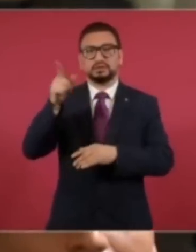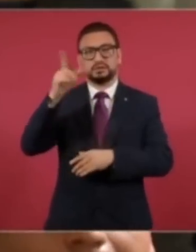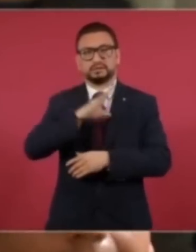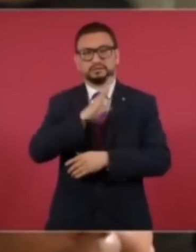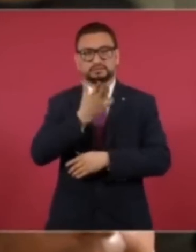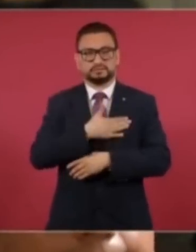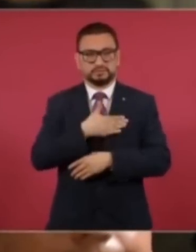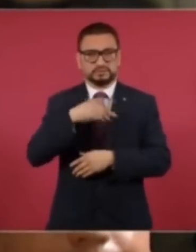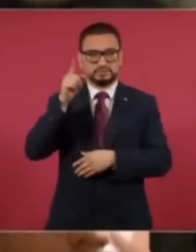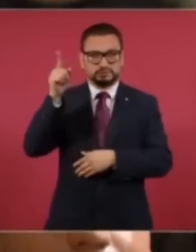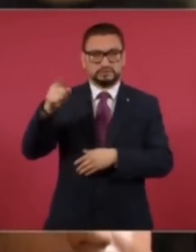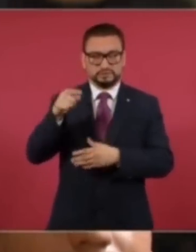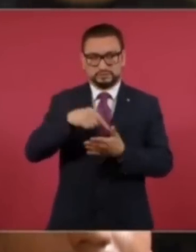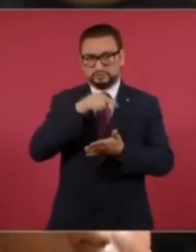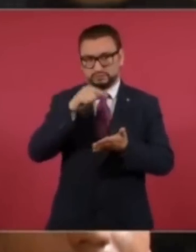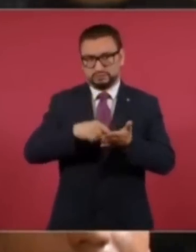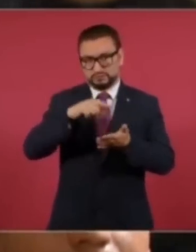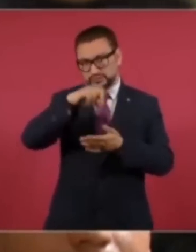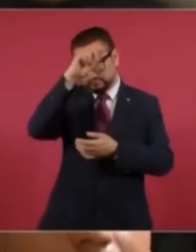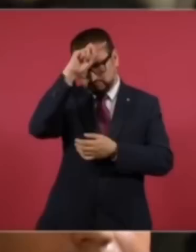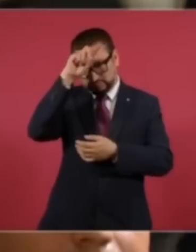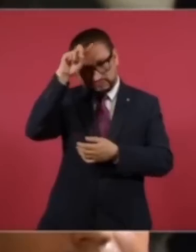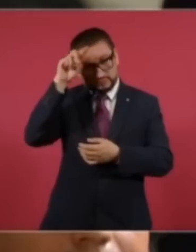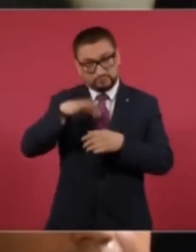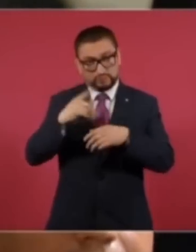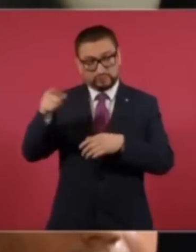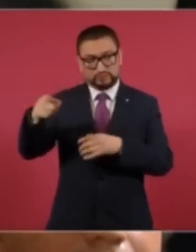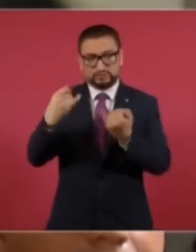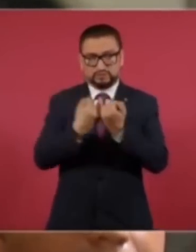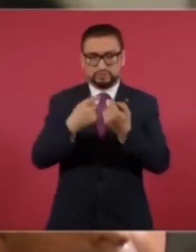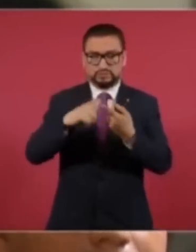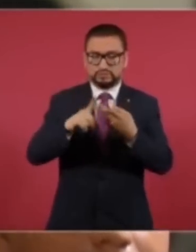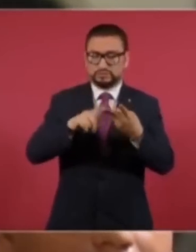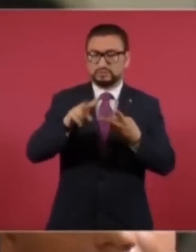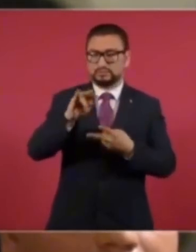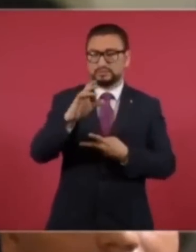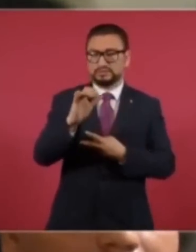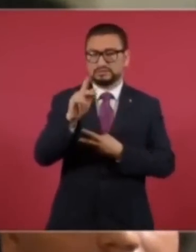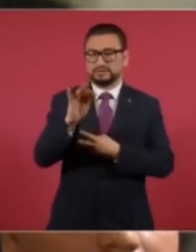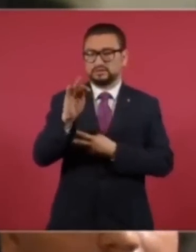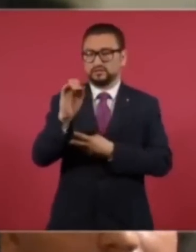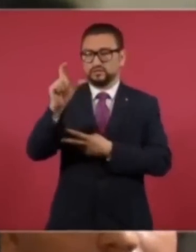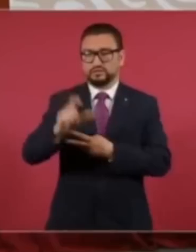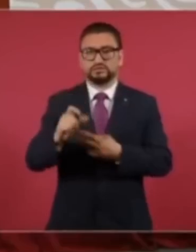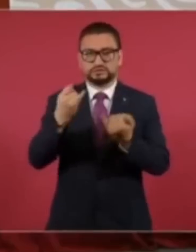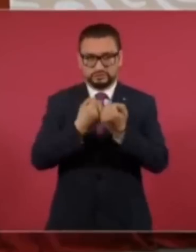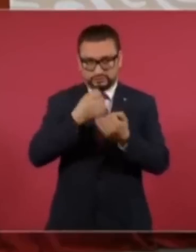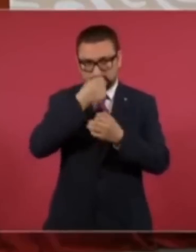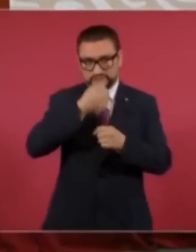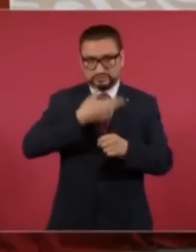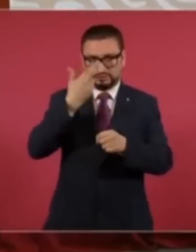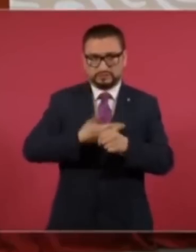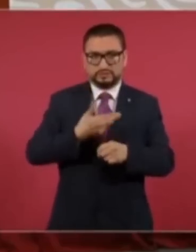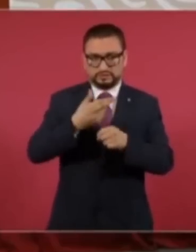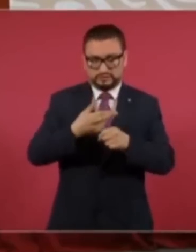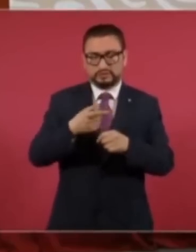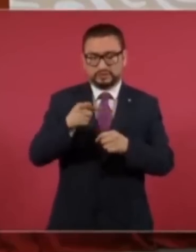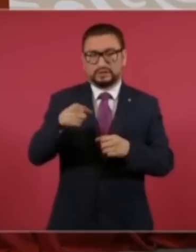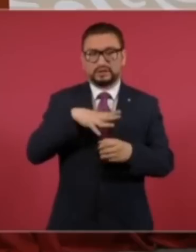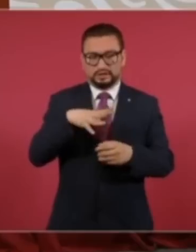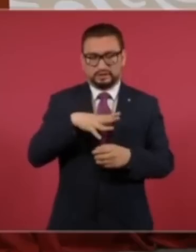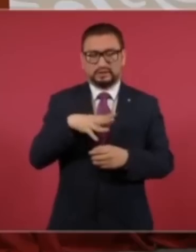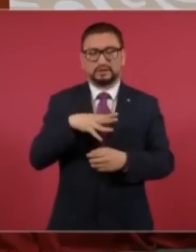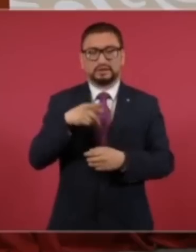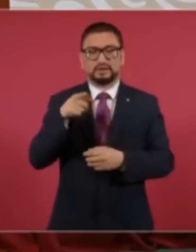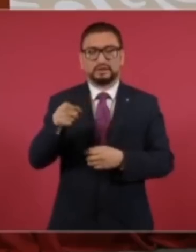España, concretamente en Madrid. El caso de Vicente Fox está muy documentado en la Secretaría de la Función Pública, por